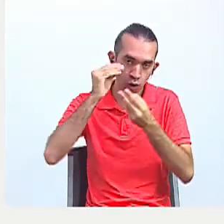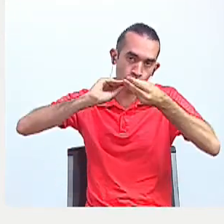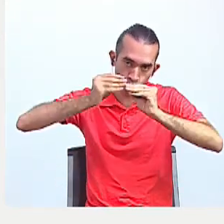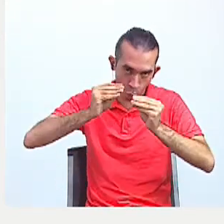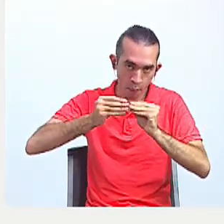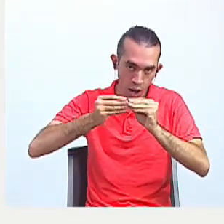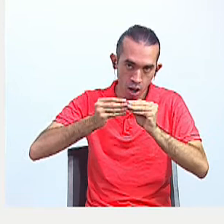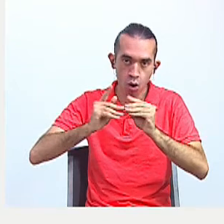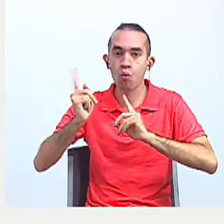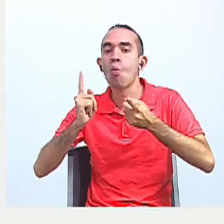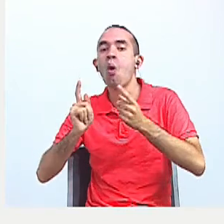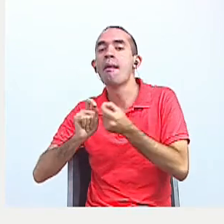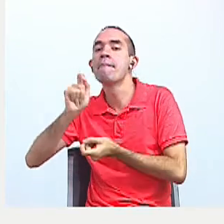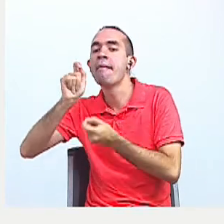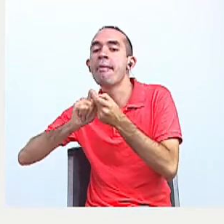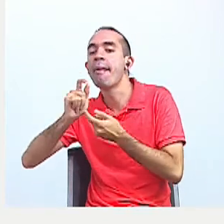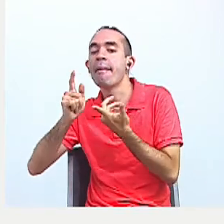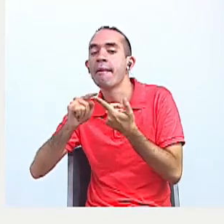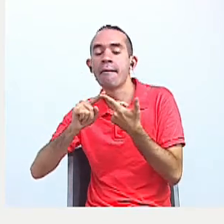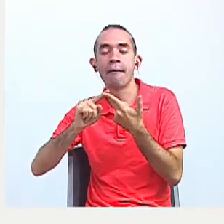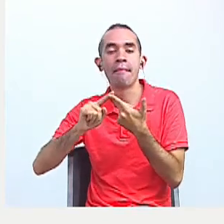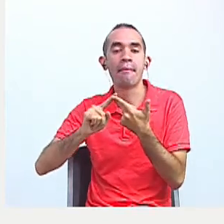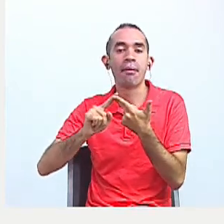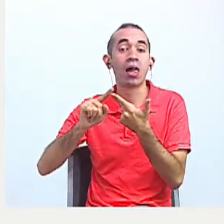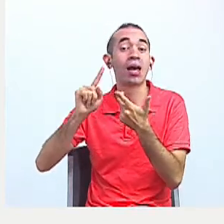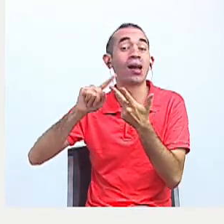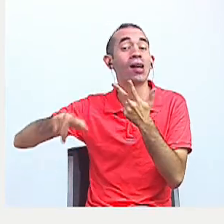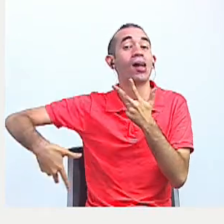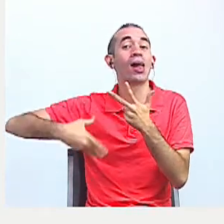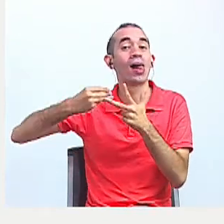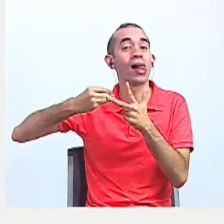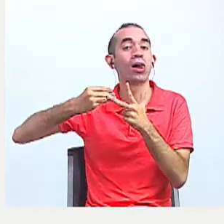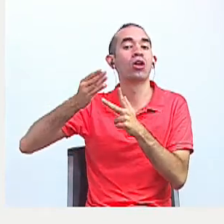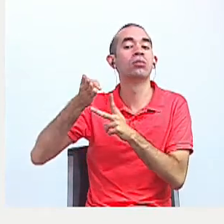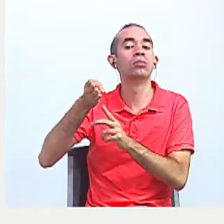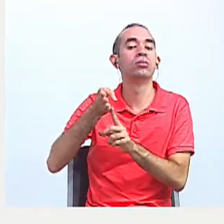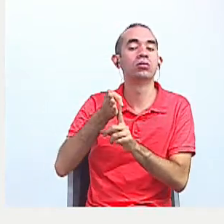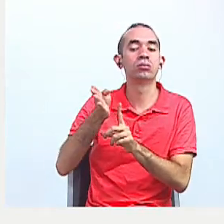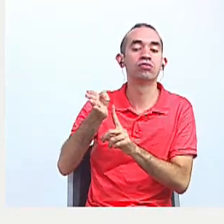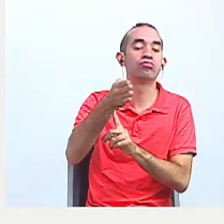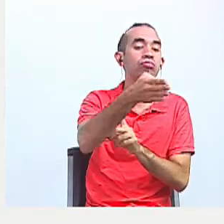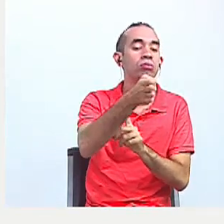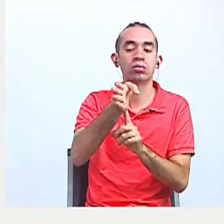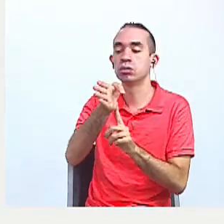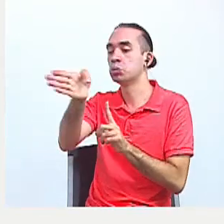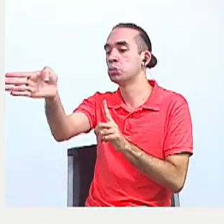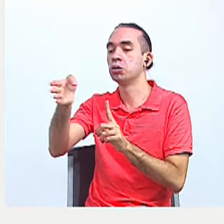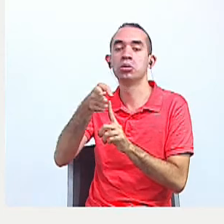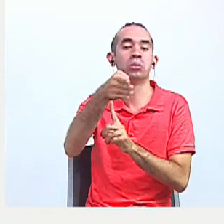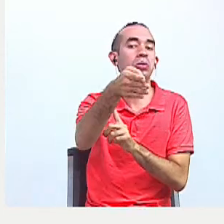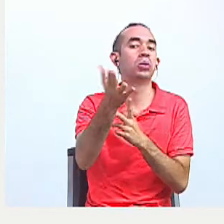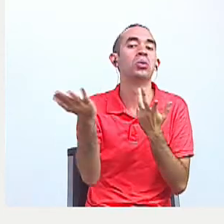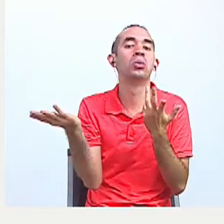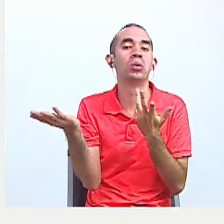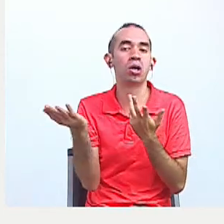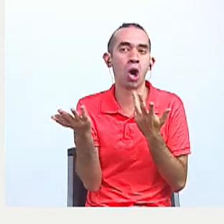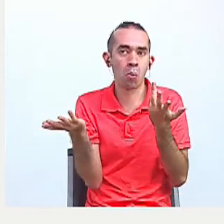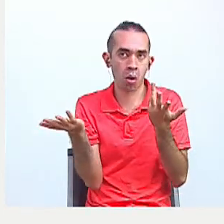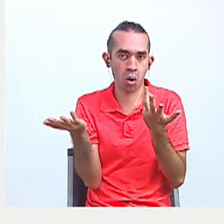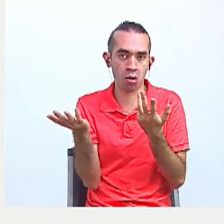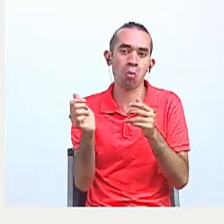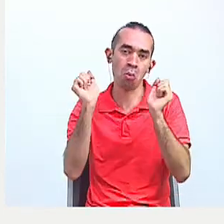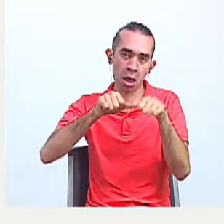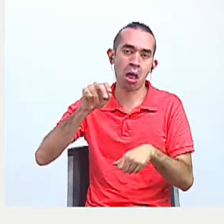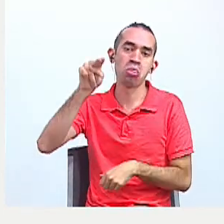número, una unidad de medida, pero también debe tener una dirección, que muchas veces podemos hacer referencia con